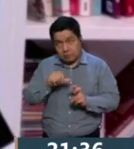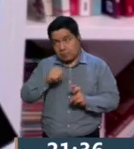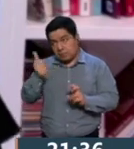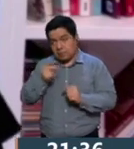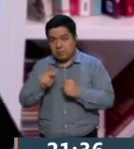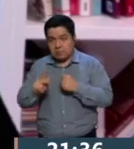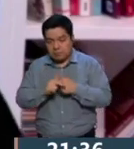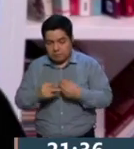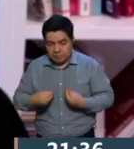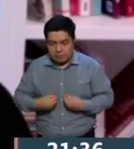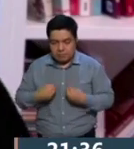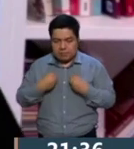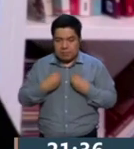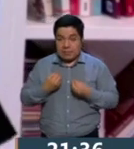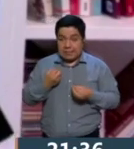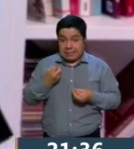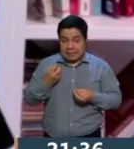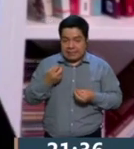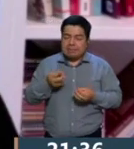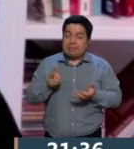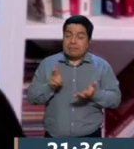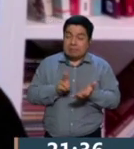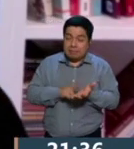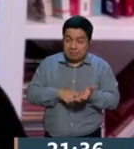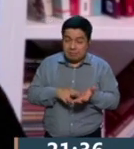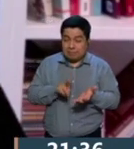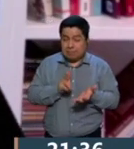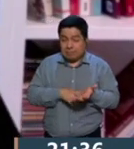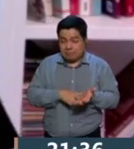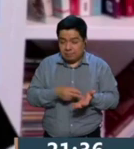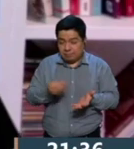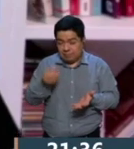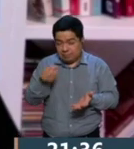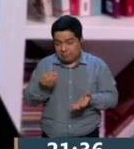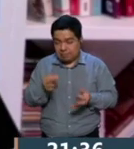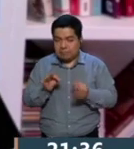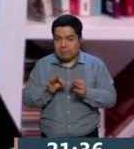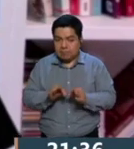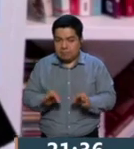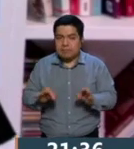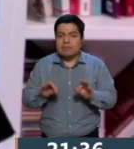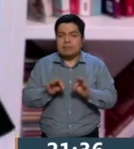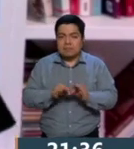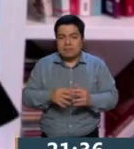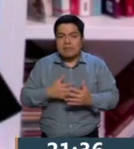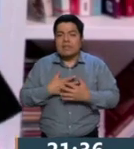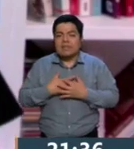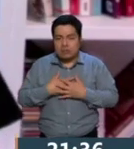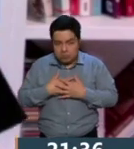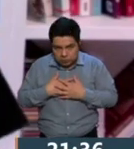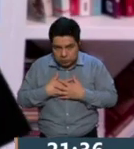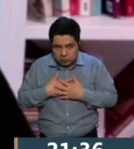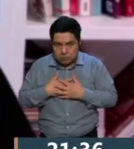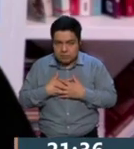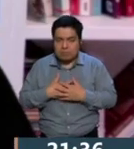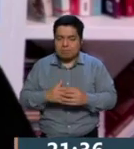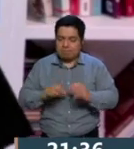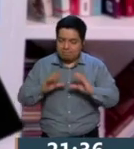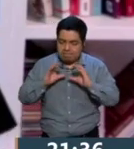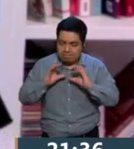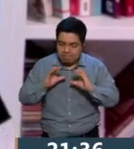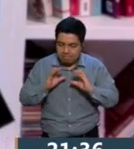extranjero, tan valioso, tan importante, que yo estoy de acuerdo con que lo cuiden al